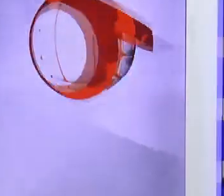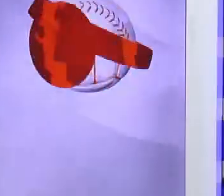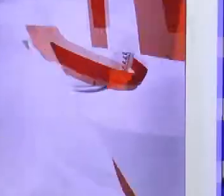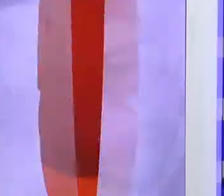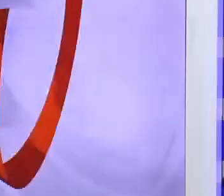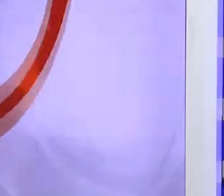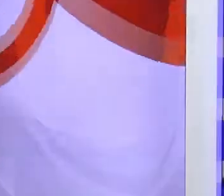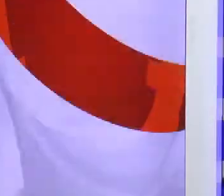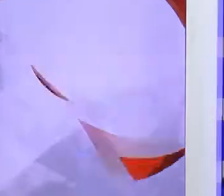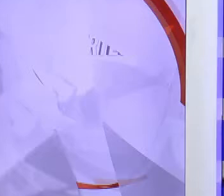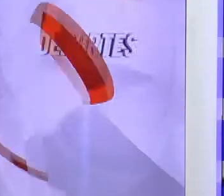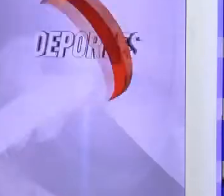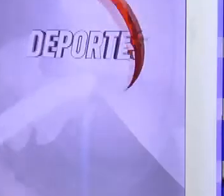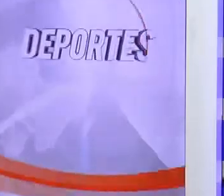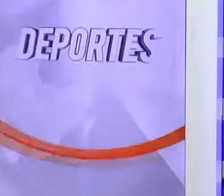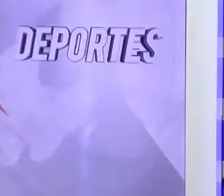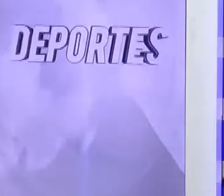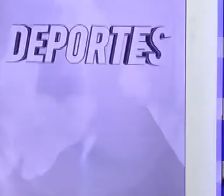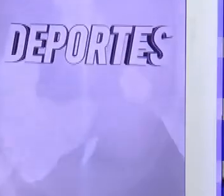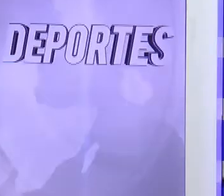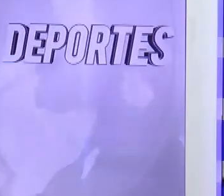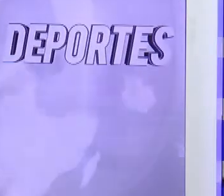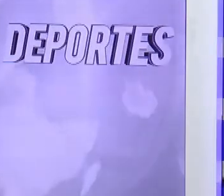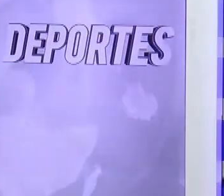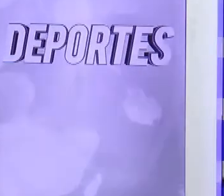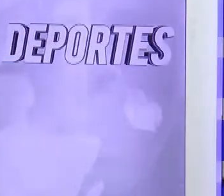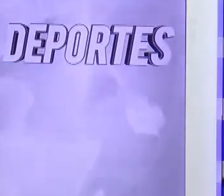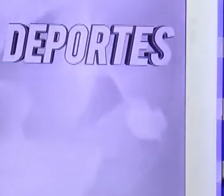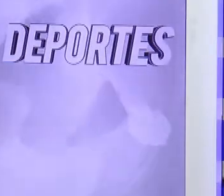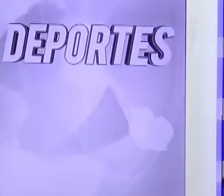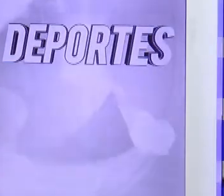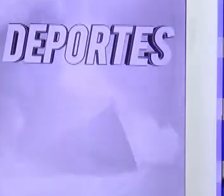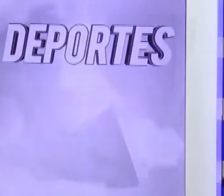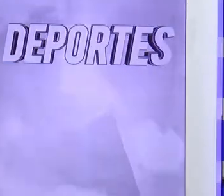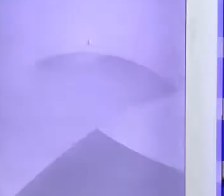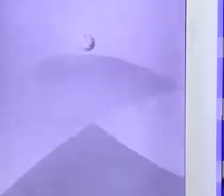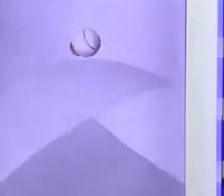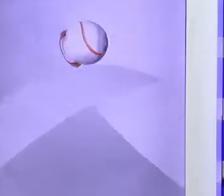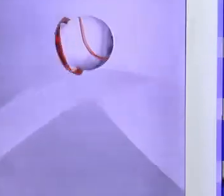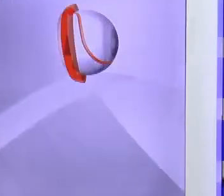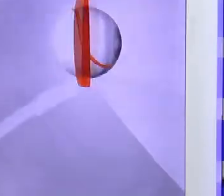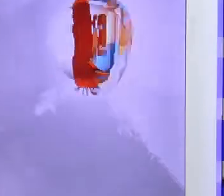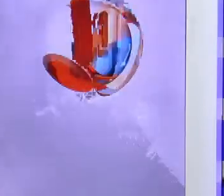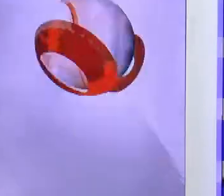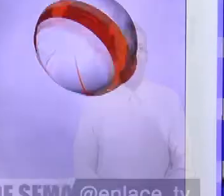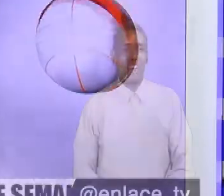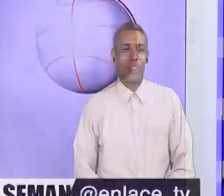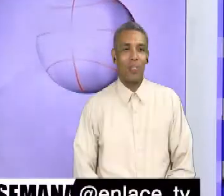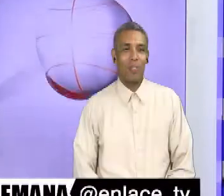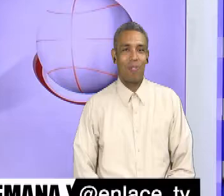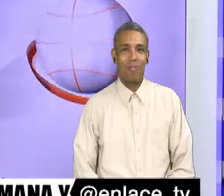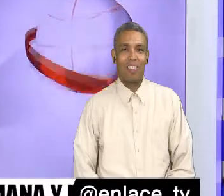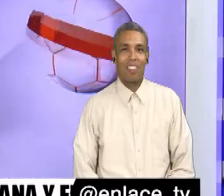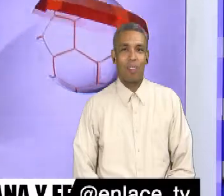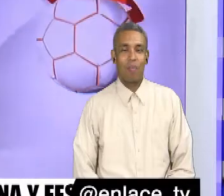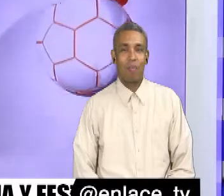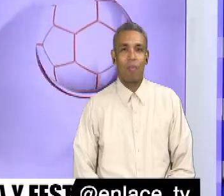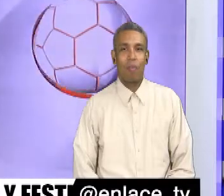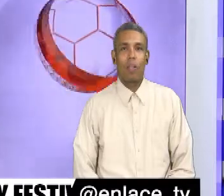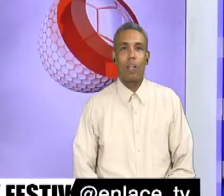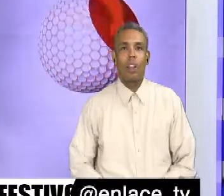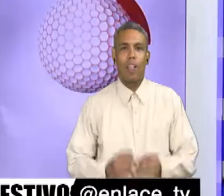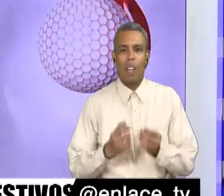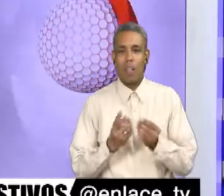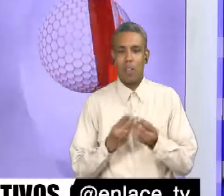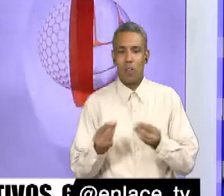Seis de la tarde, 36 minutos y continuamos con información deportiva. 20 equipos de fútbol se disputaron la ronda de la muerte en la